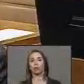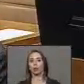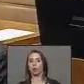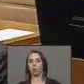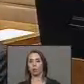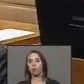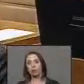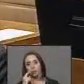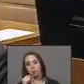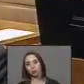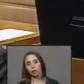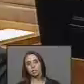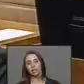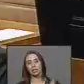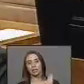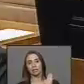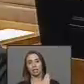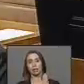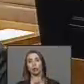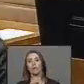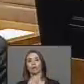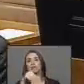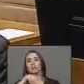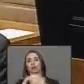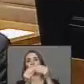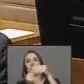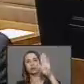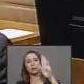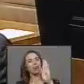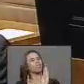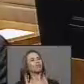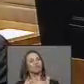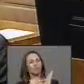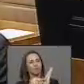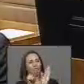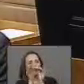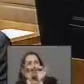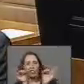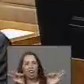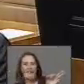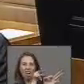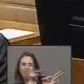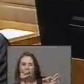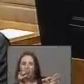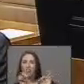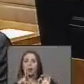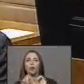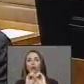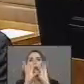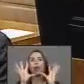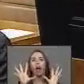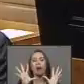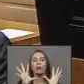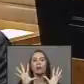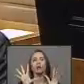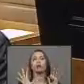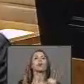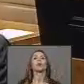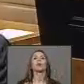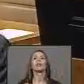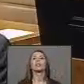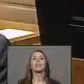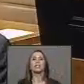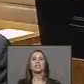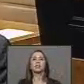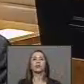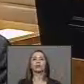también votación separada al respecto. No queda claro, no queda preciso, en particular respecto a la situación de los